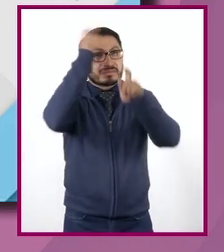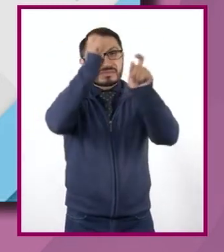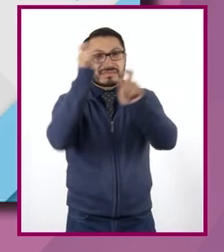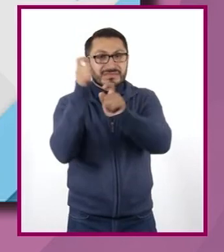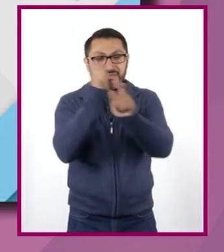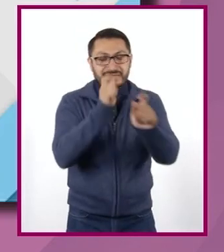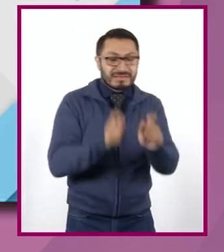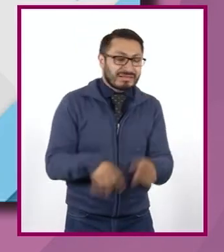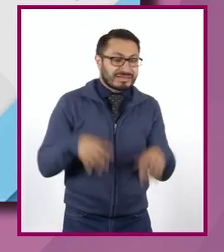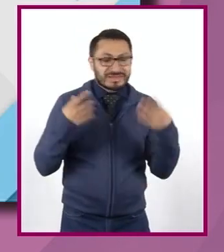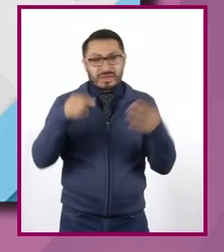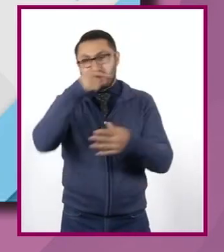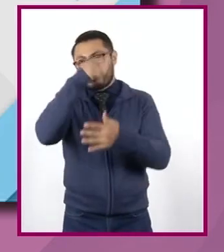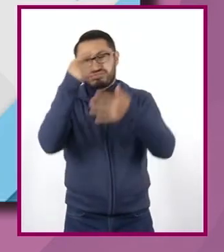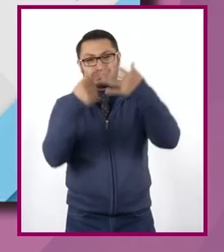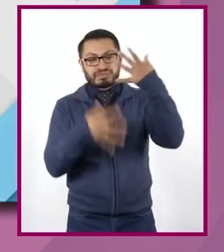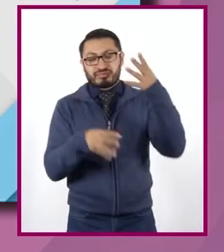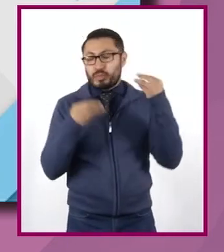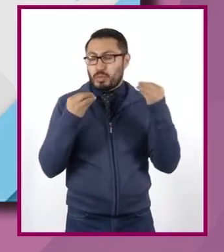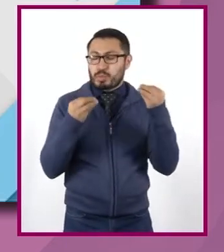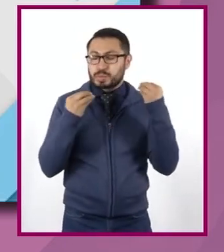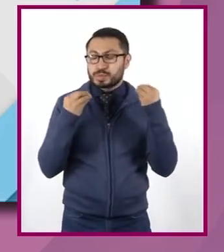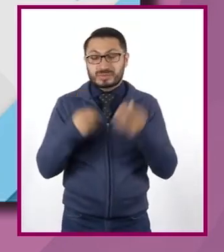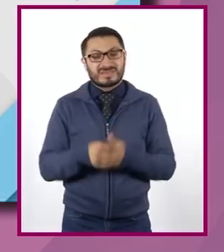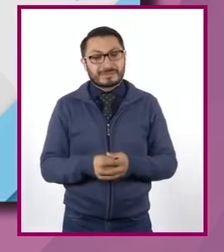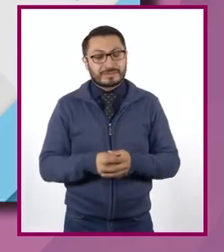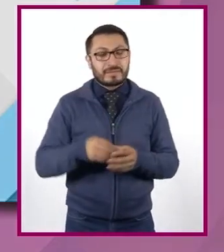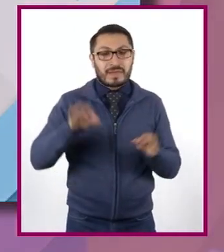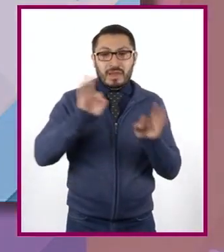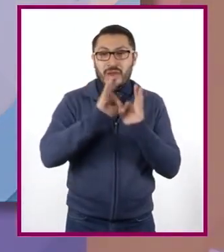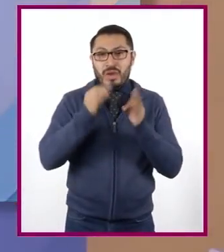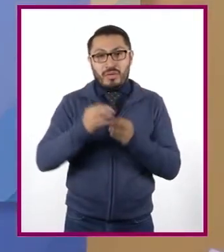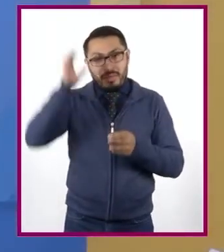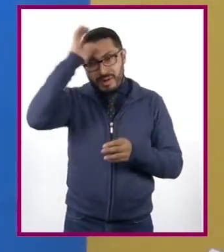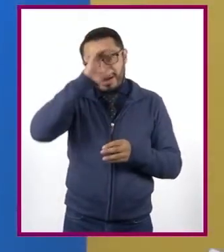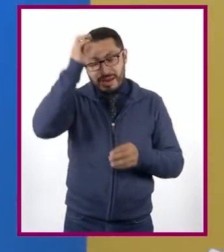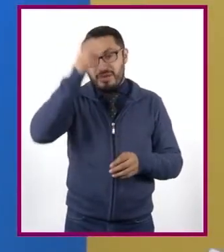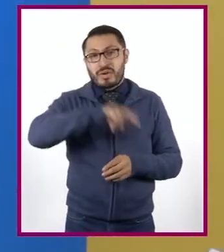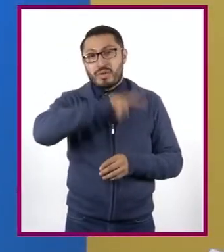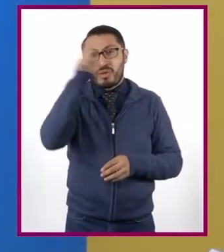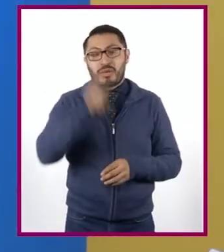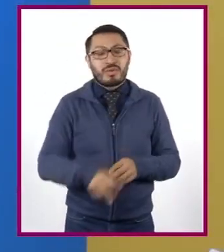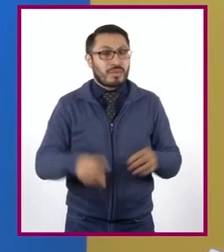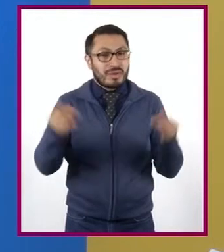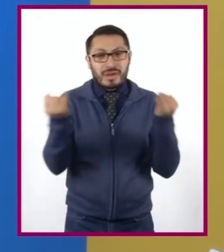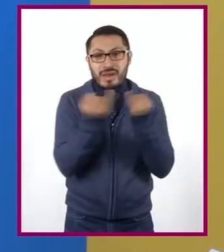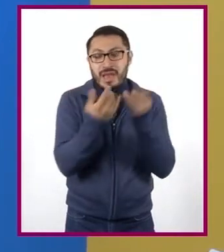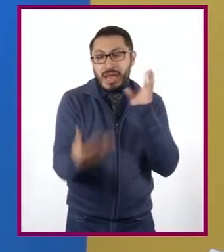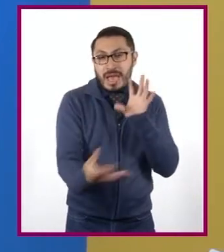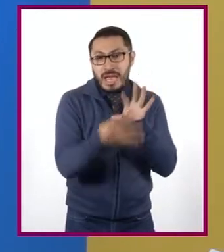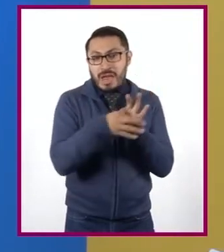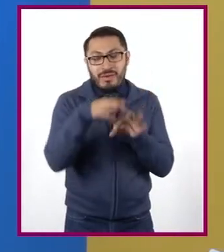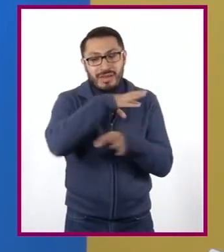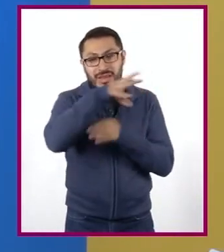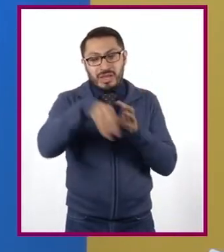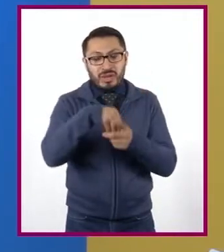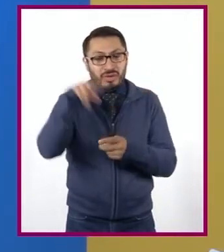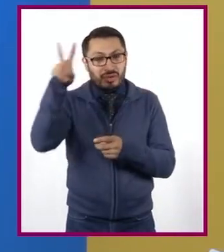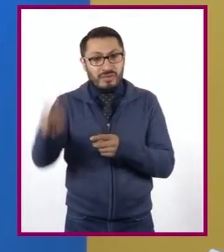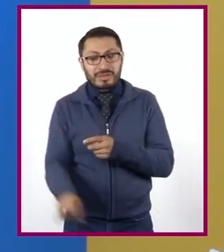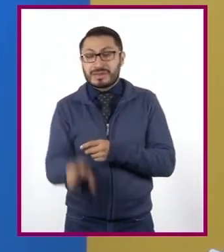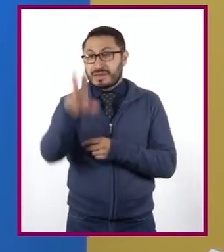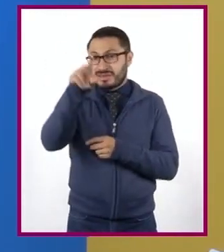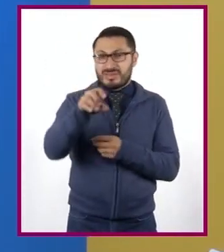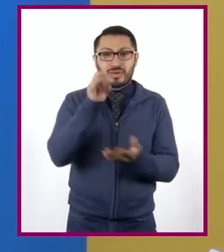objetos a escala y la lista sigue. Un modelo científico nunca reproduce toda la realidad, solo representa los elementos de interés que